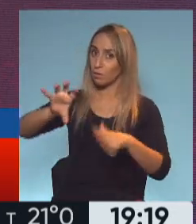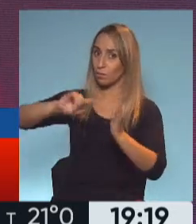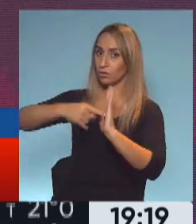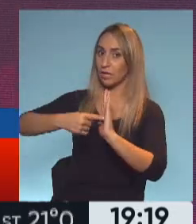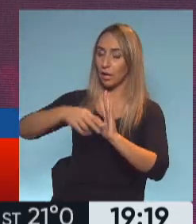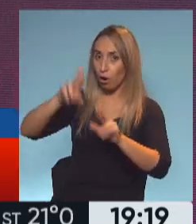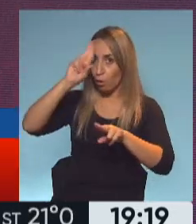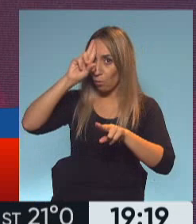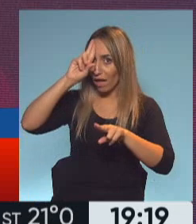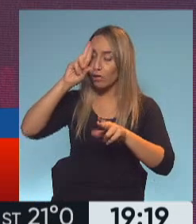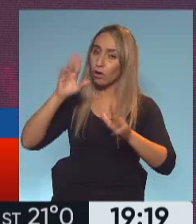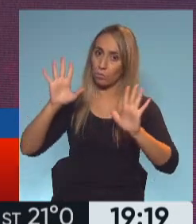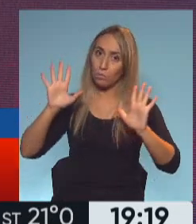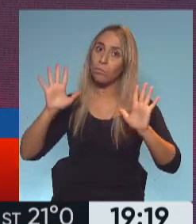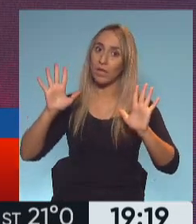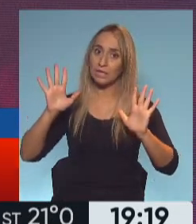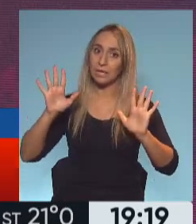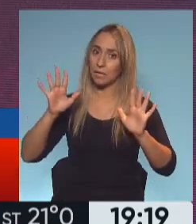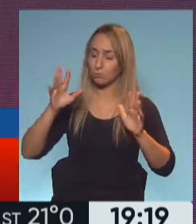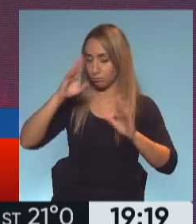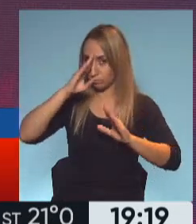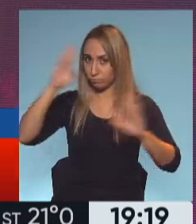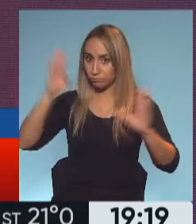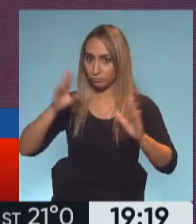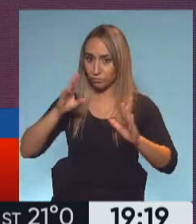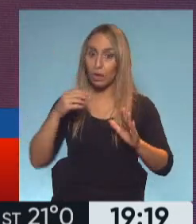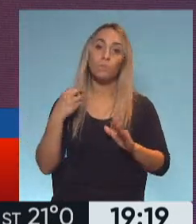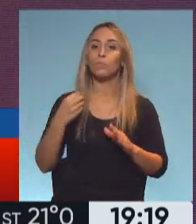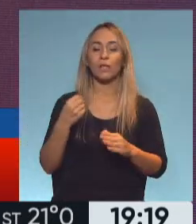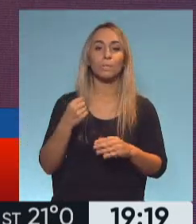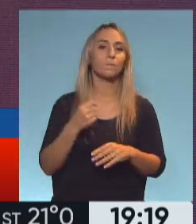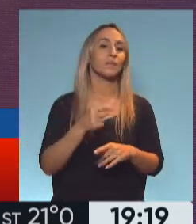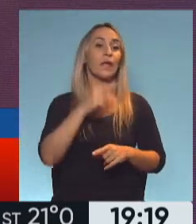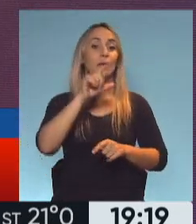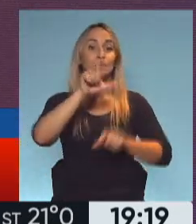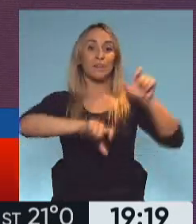esa ocupación puede llegar a ser más importante, sobre todo porque hay mucha derivación de pacientes